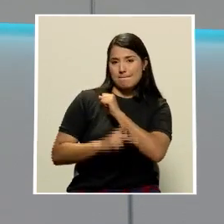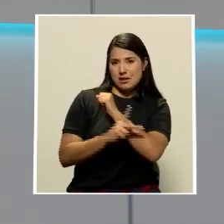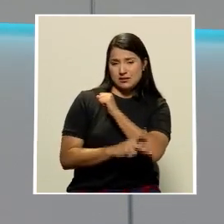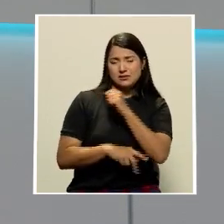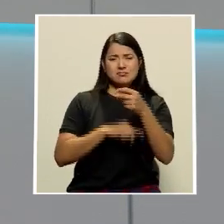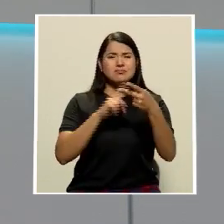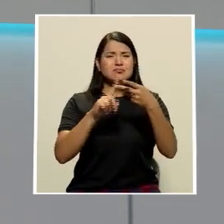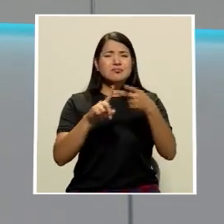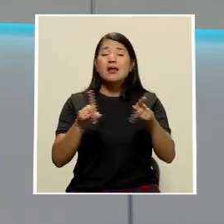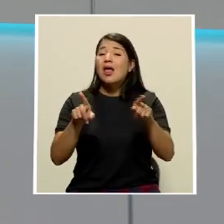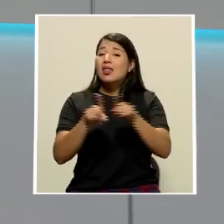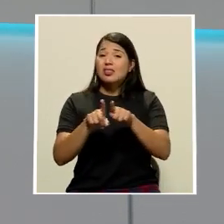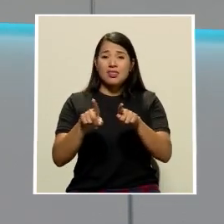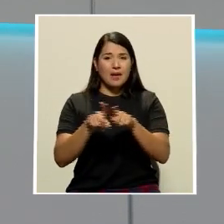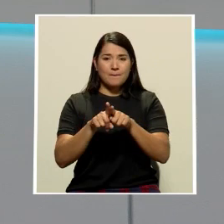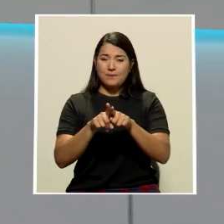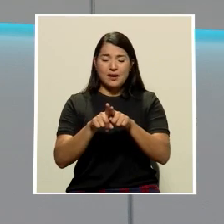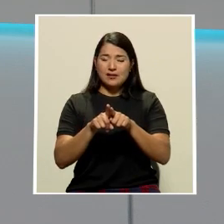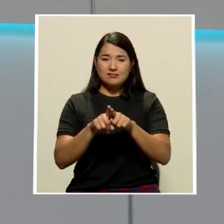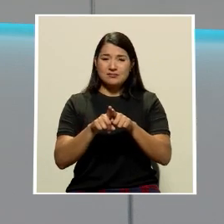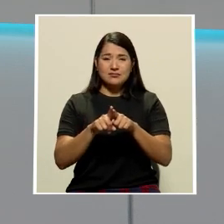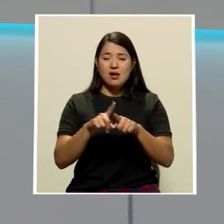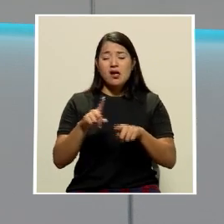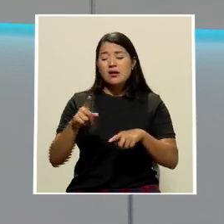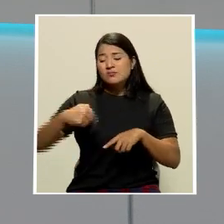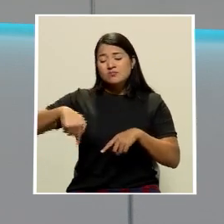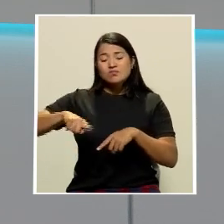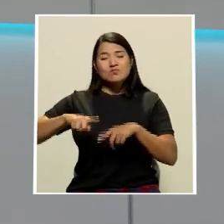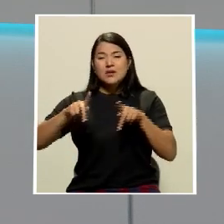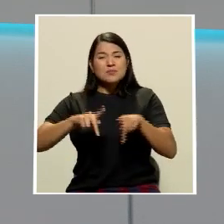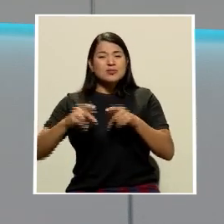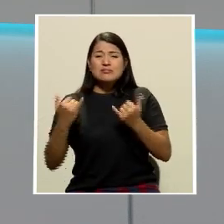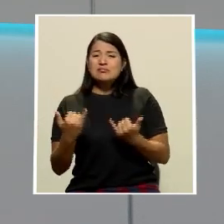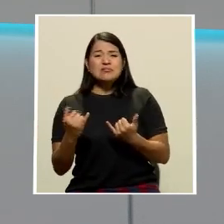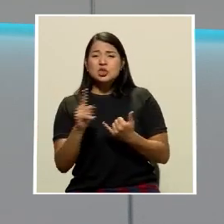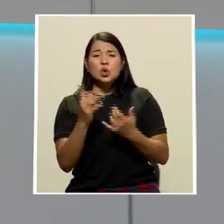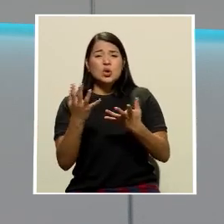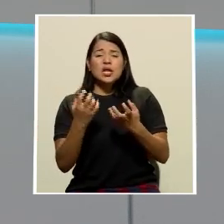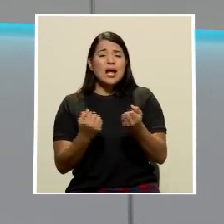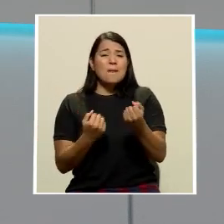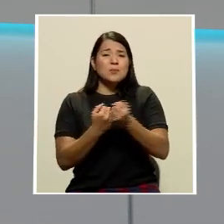en el apoyo de las medidas impulsadas por el gobierno para